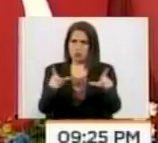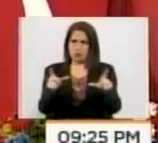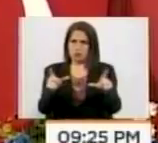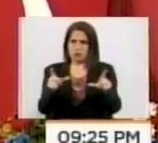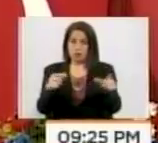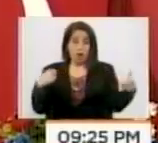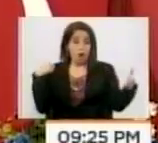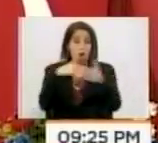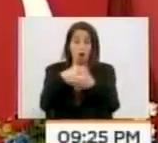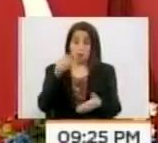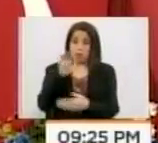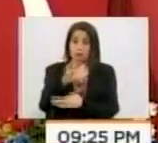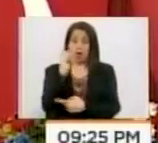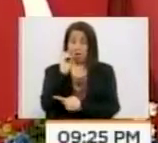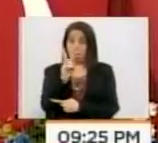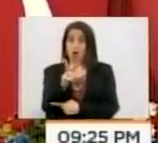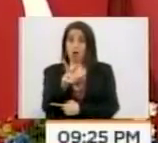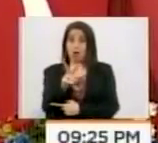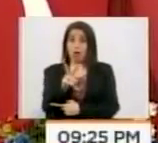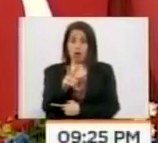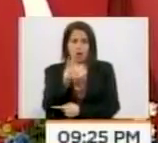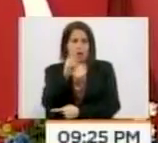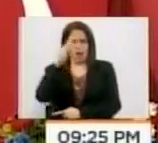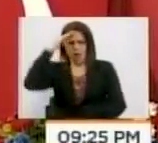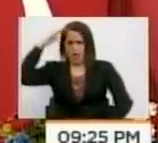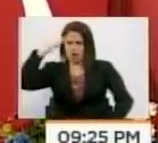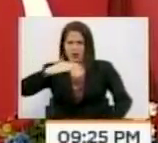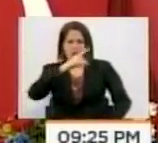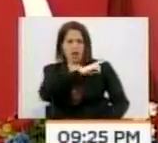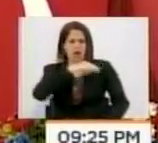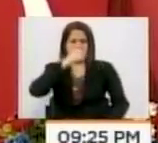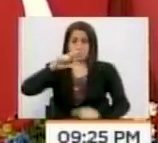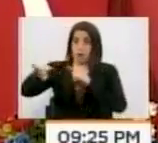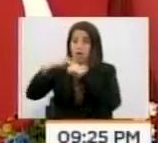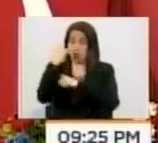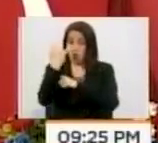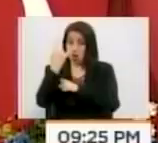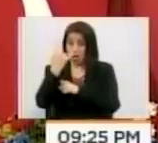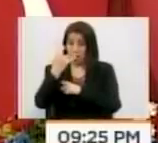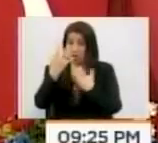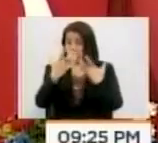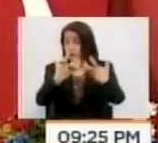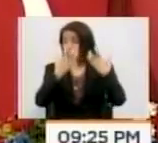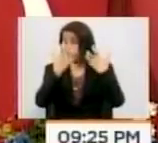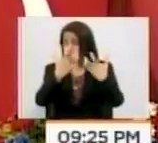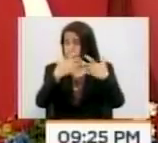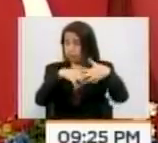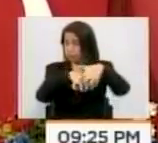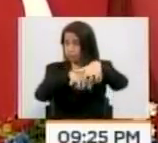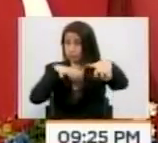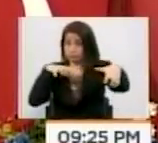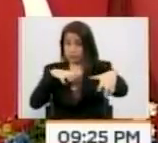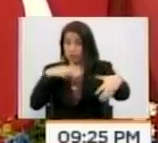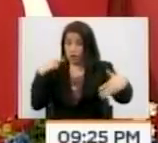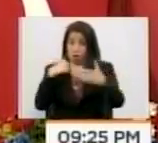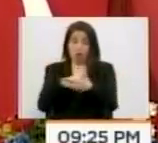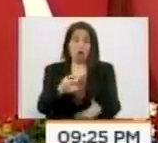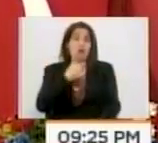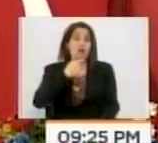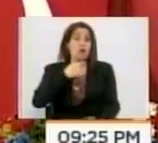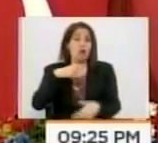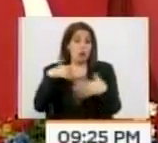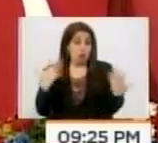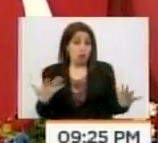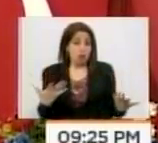el golpe de Estado. Generales traidores, un batallón de generales traidores, cobardes, que